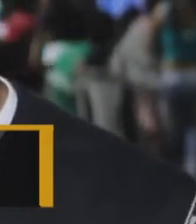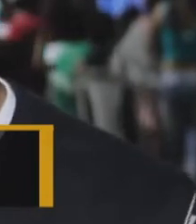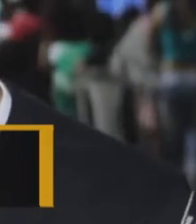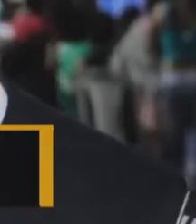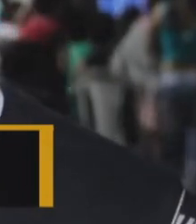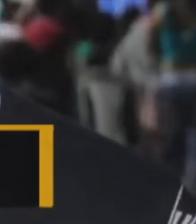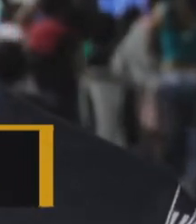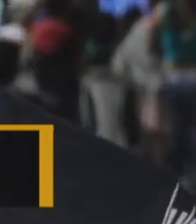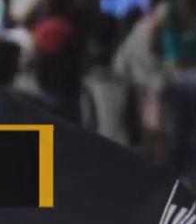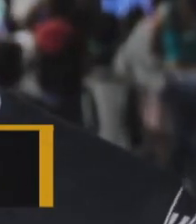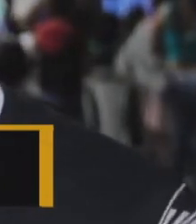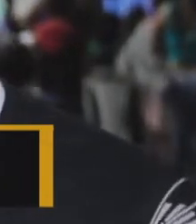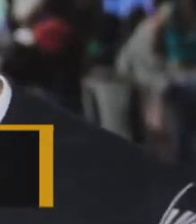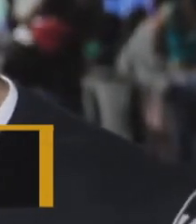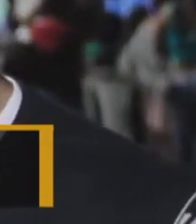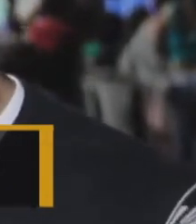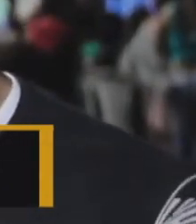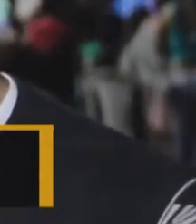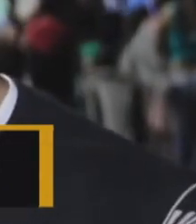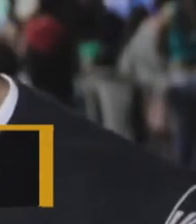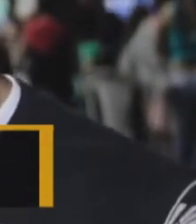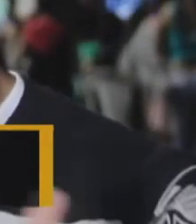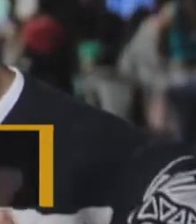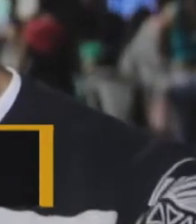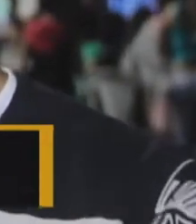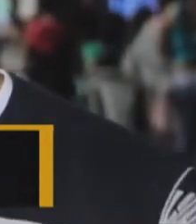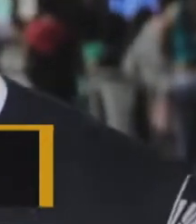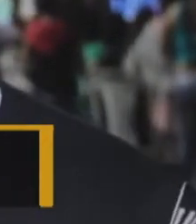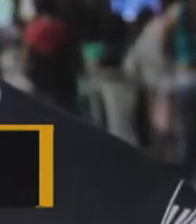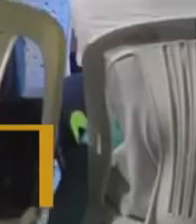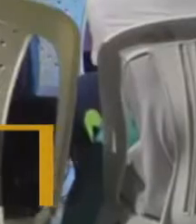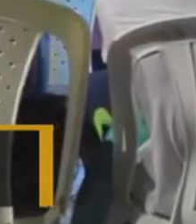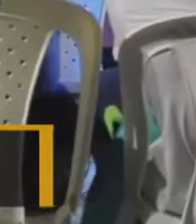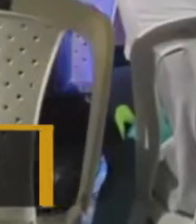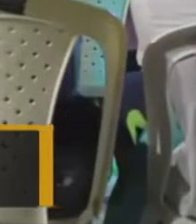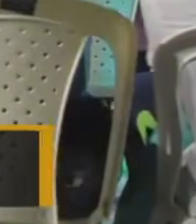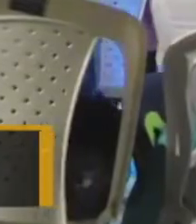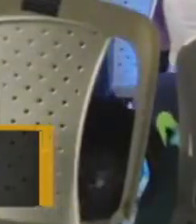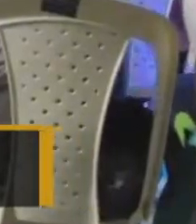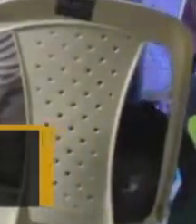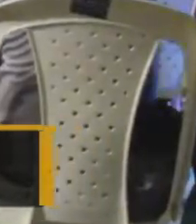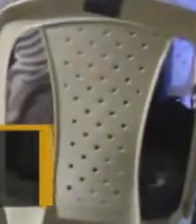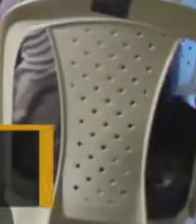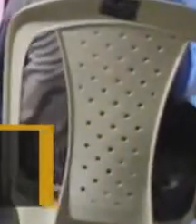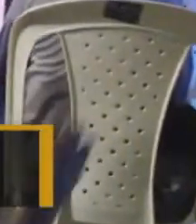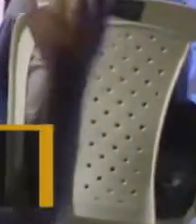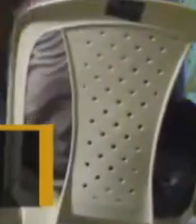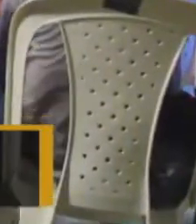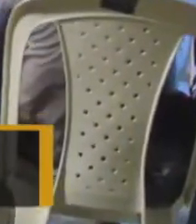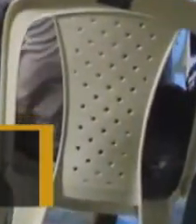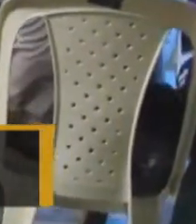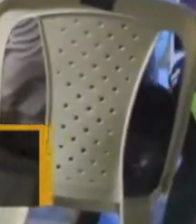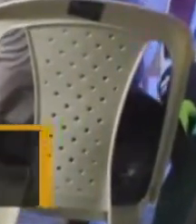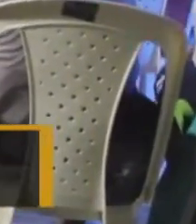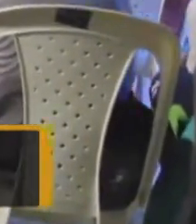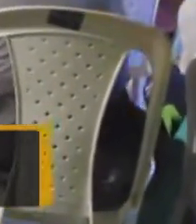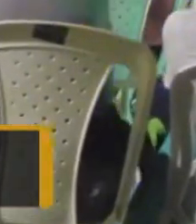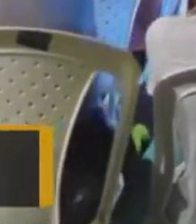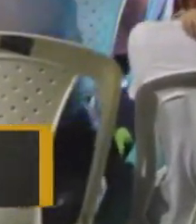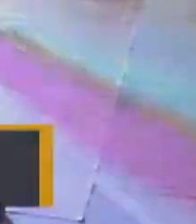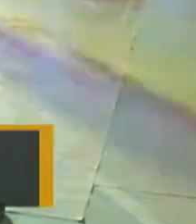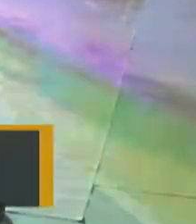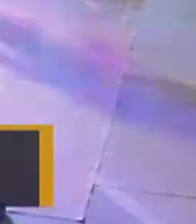qué consiste? Sencillo, llegar con las agrupaciones de la ciudad a los barrios populares, a los otros lugares donde de pronto ellos, la gente de estos